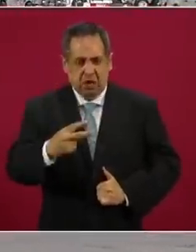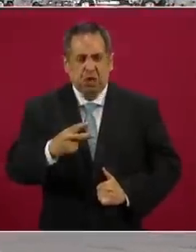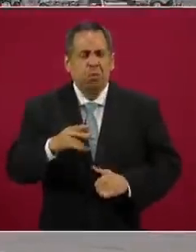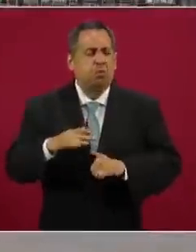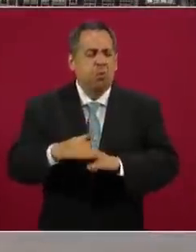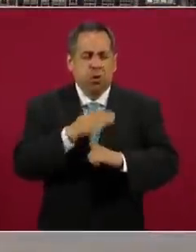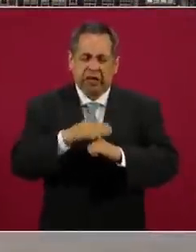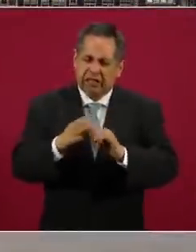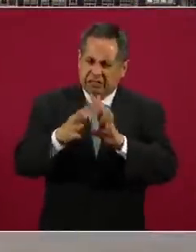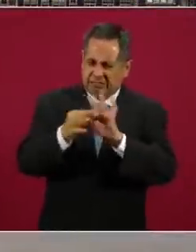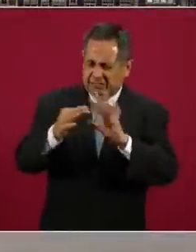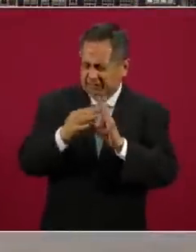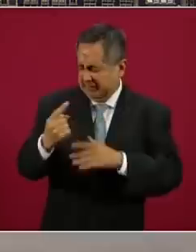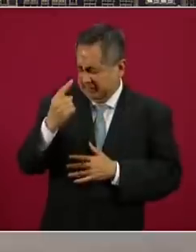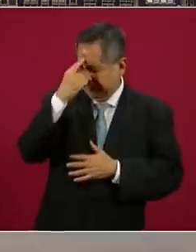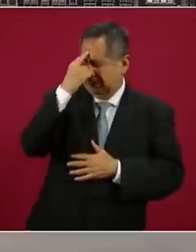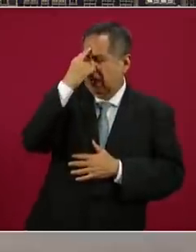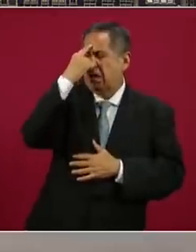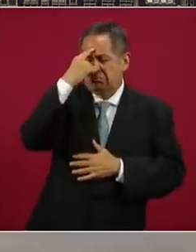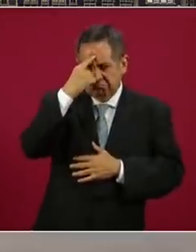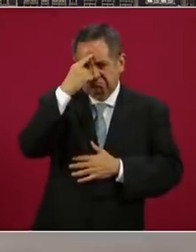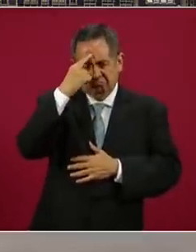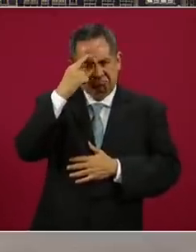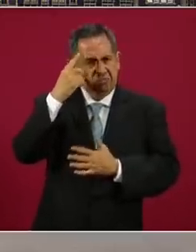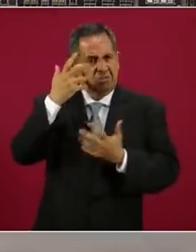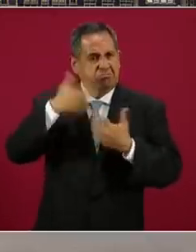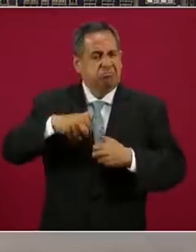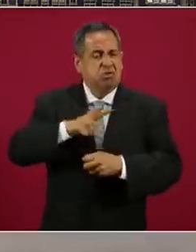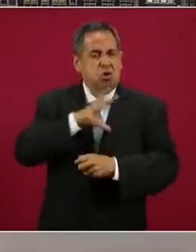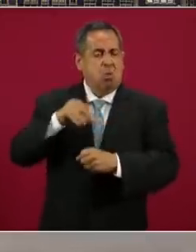un enfoque sistémico debidamente articulado